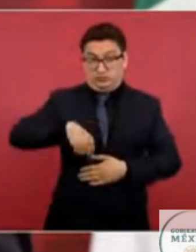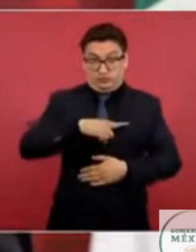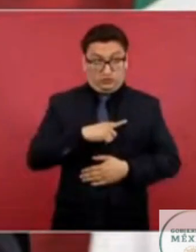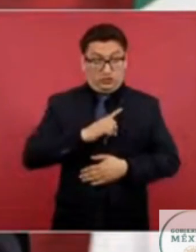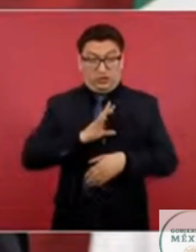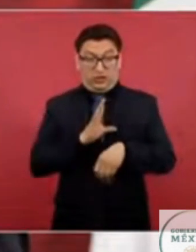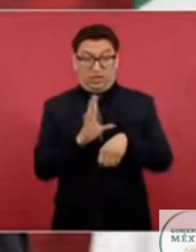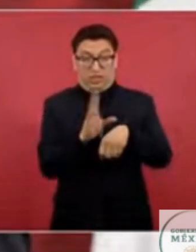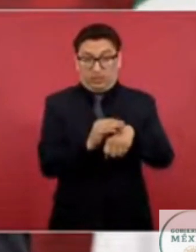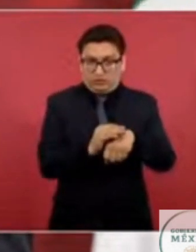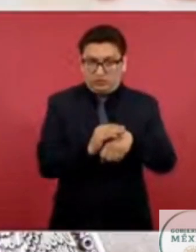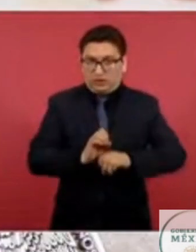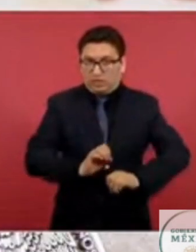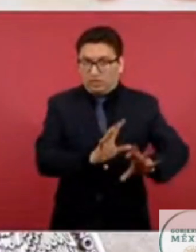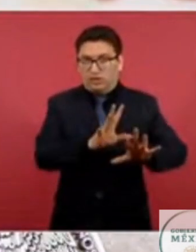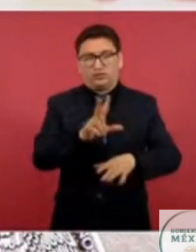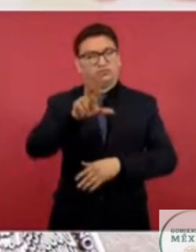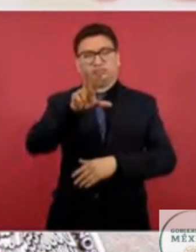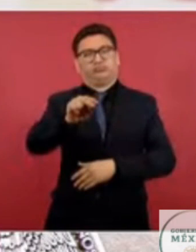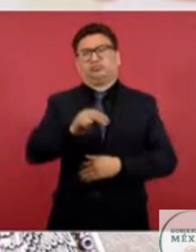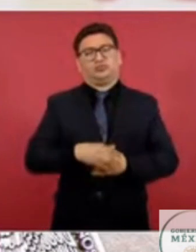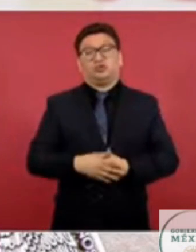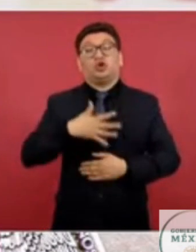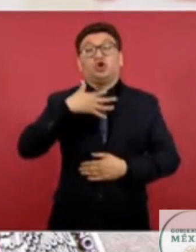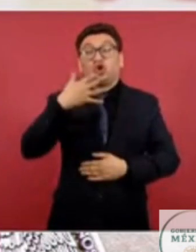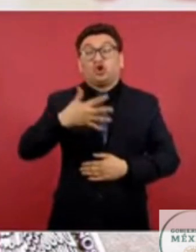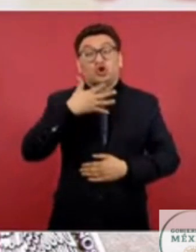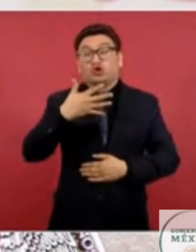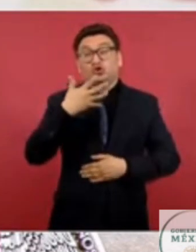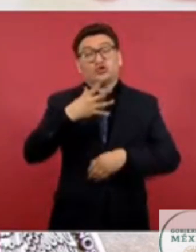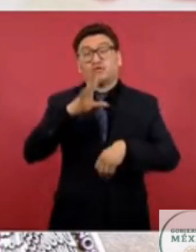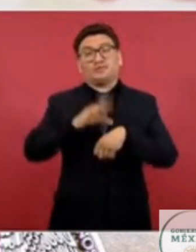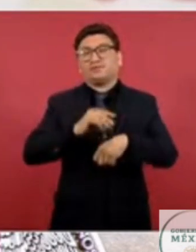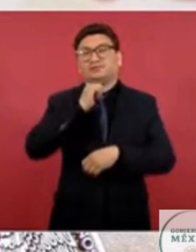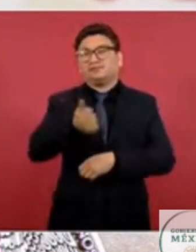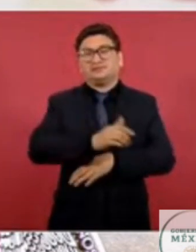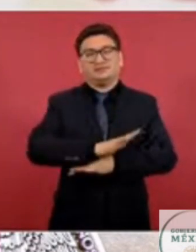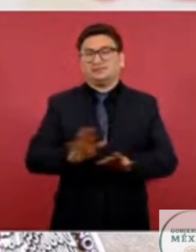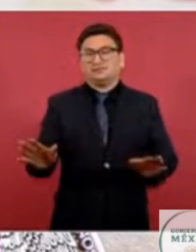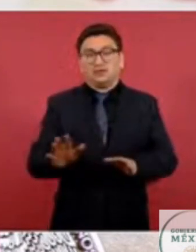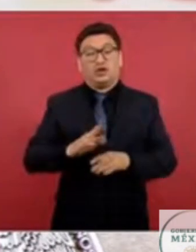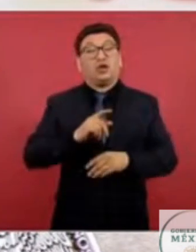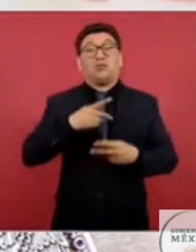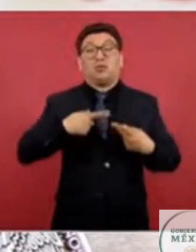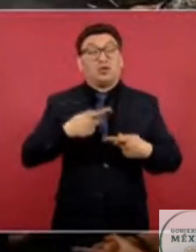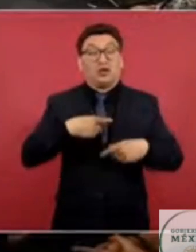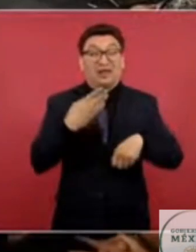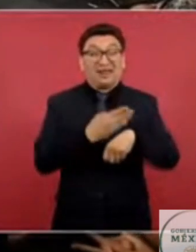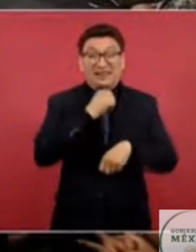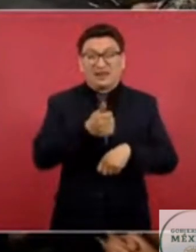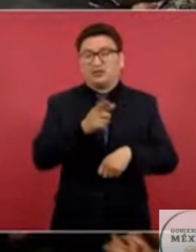nosotros, como ellos, la corrupción, no permitimos la impunidad.